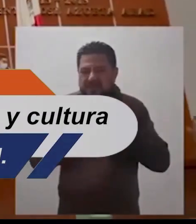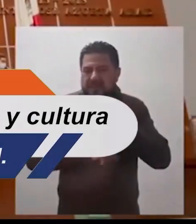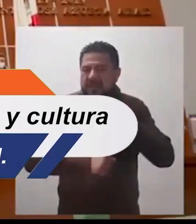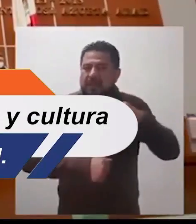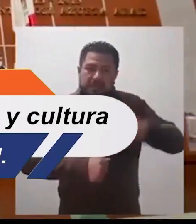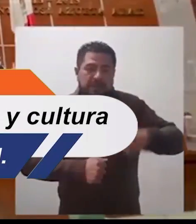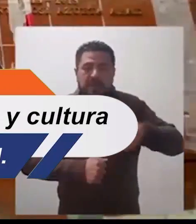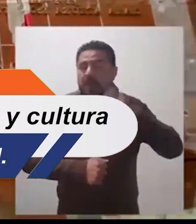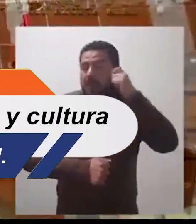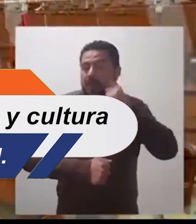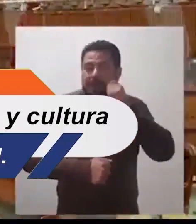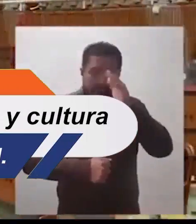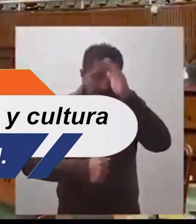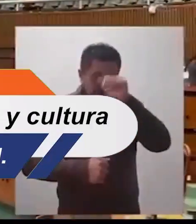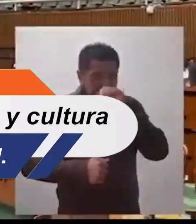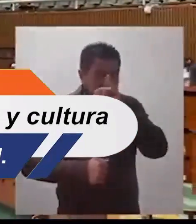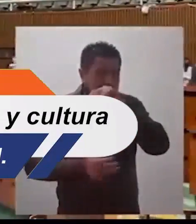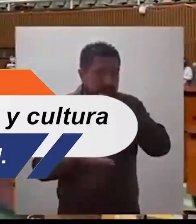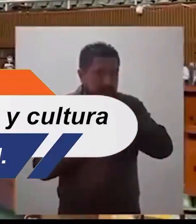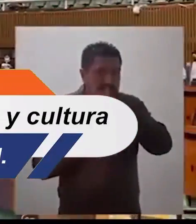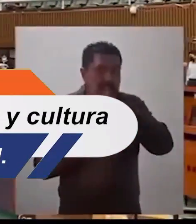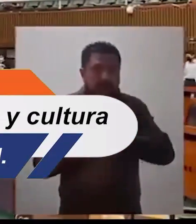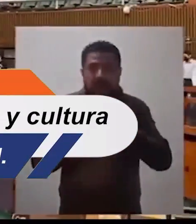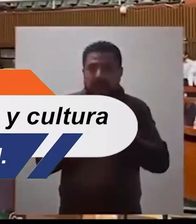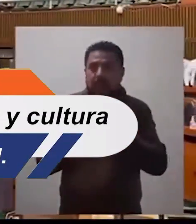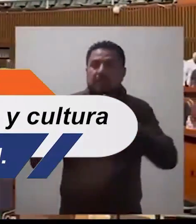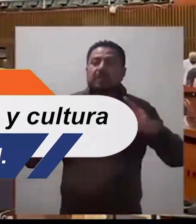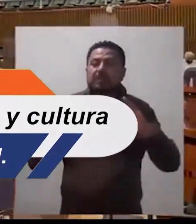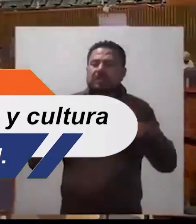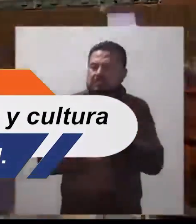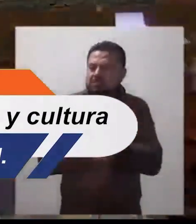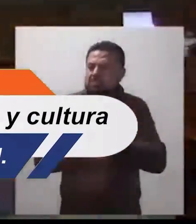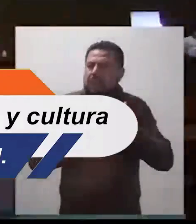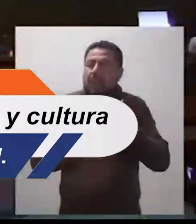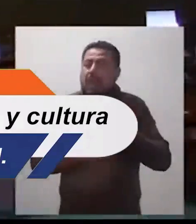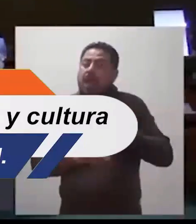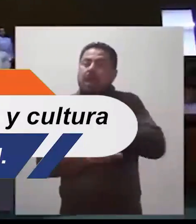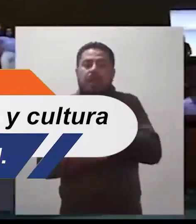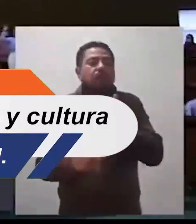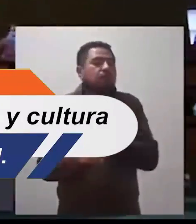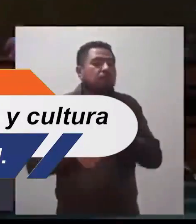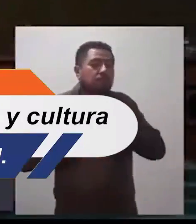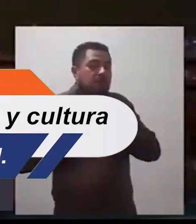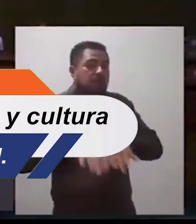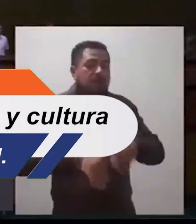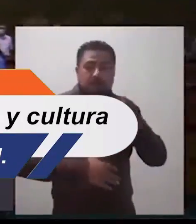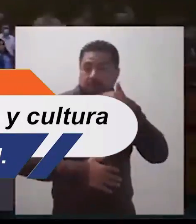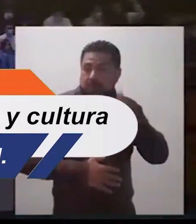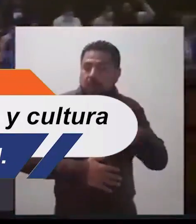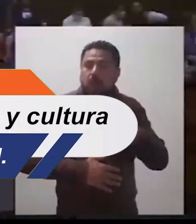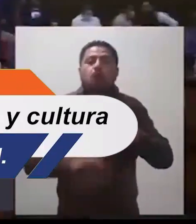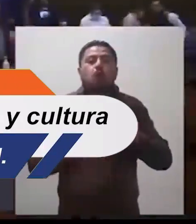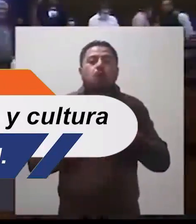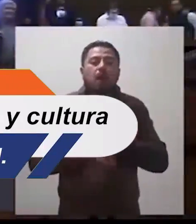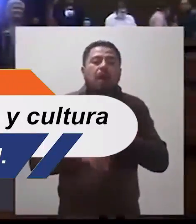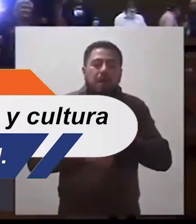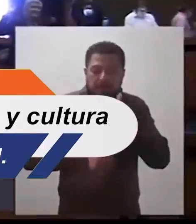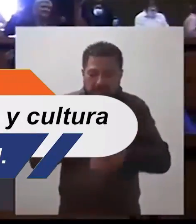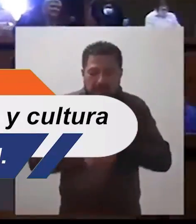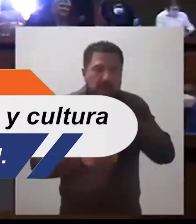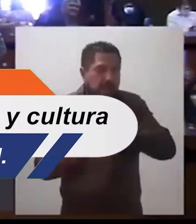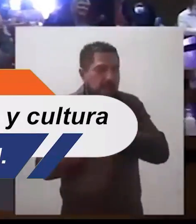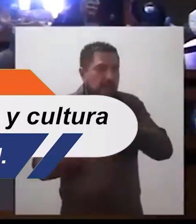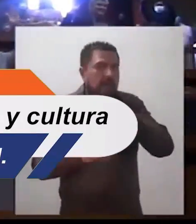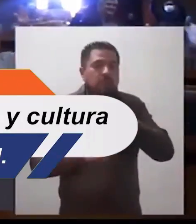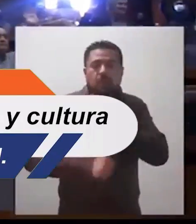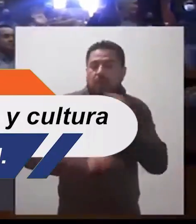La agenda de trabajo que viene impulsando el Congreso del Estado es de suma importancia porque los temas que se tocan no solamente tienen que